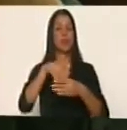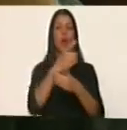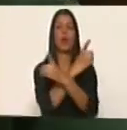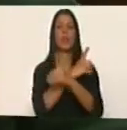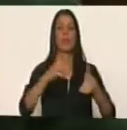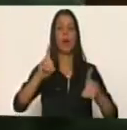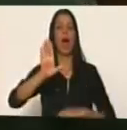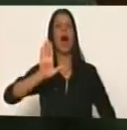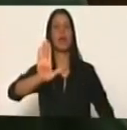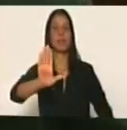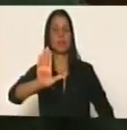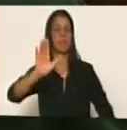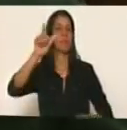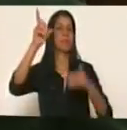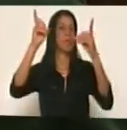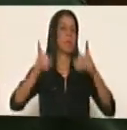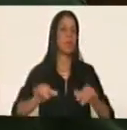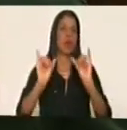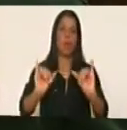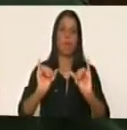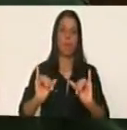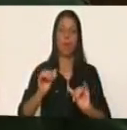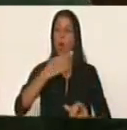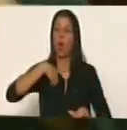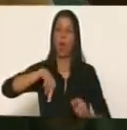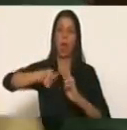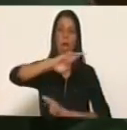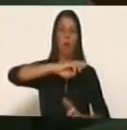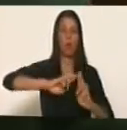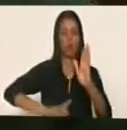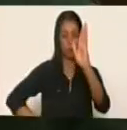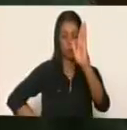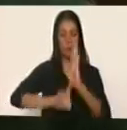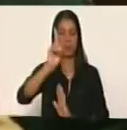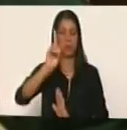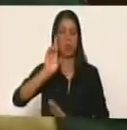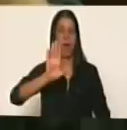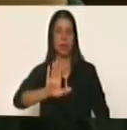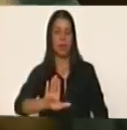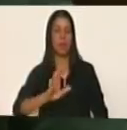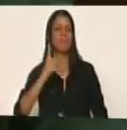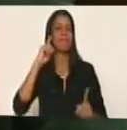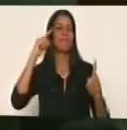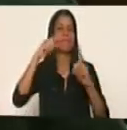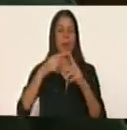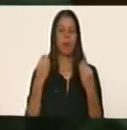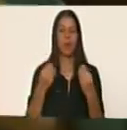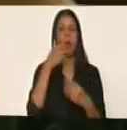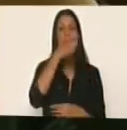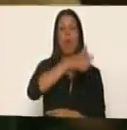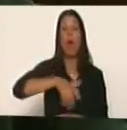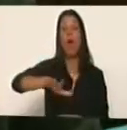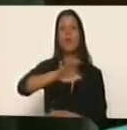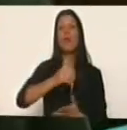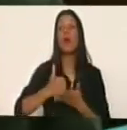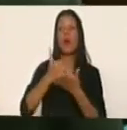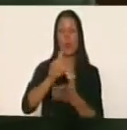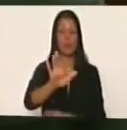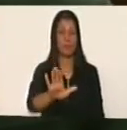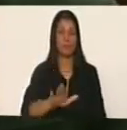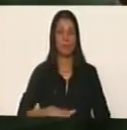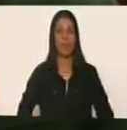seguiremos avanzando en revolución bolivariana y en beneficio siempre de nuestro pueblo. Muy buenas tardes,